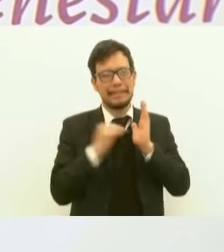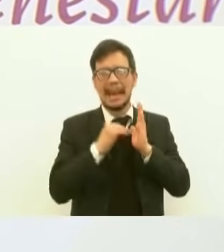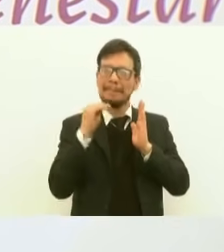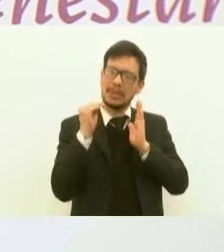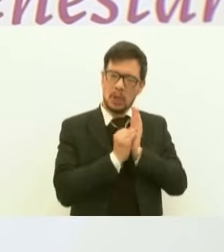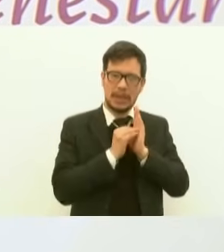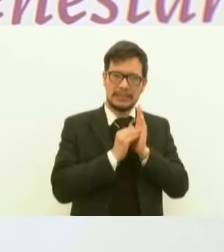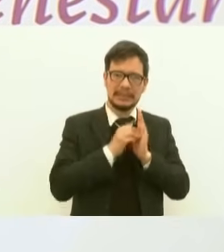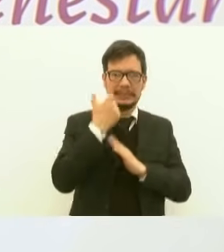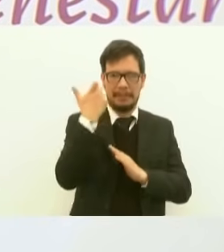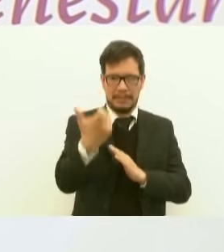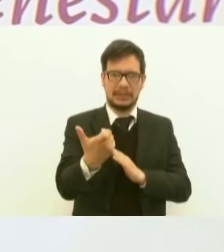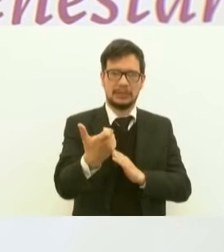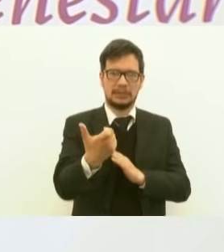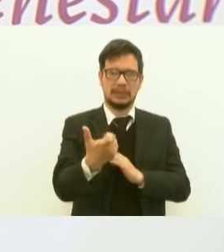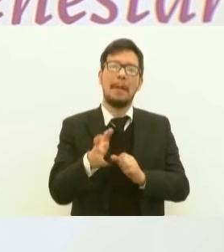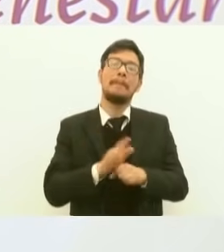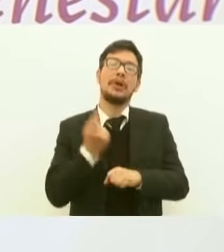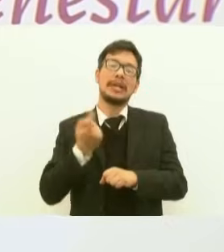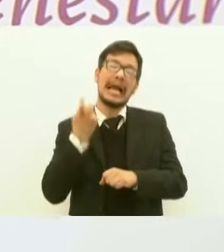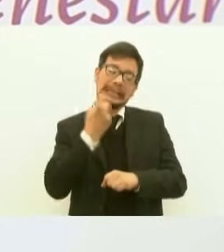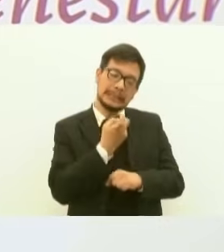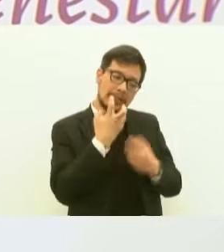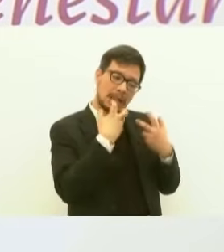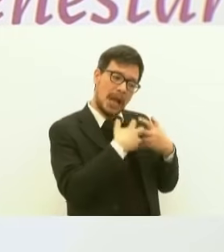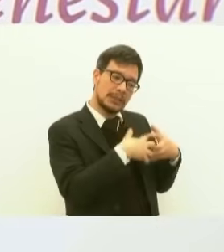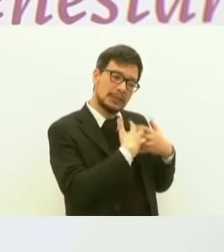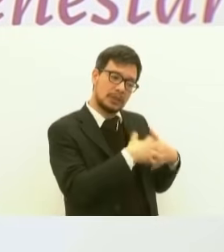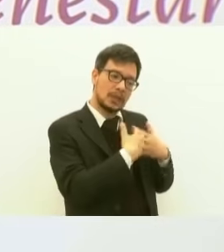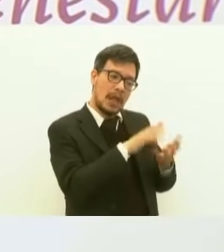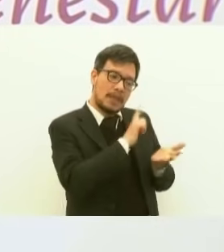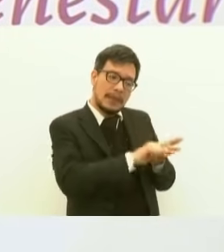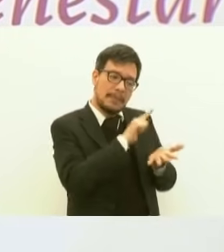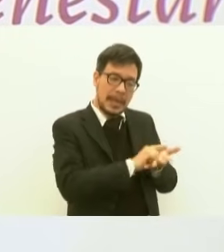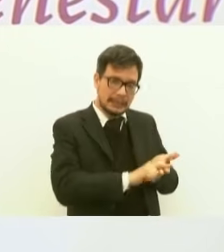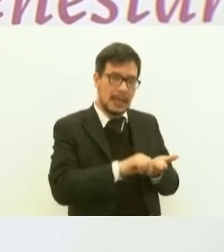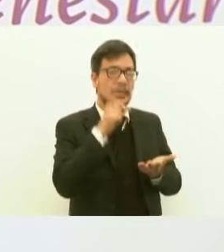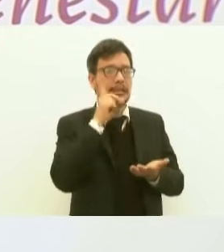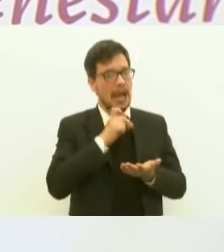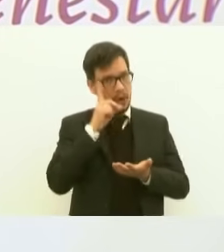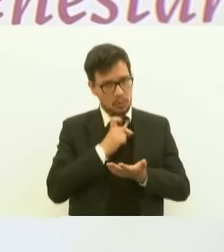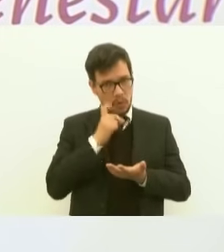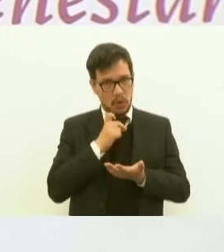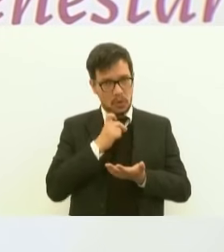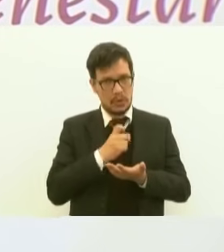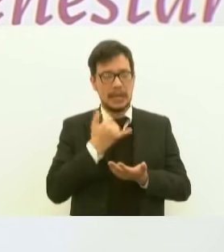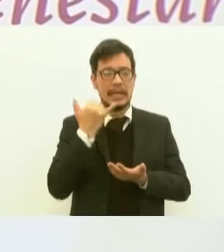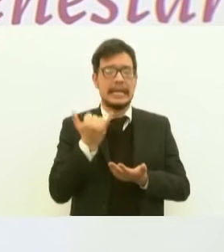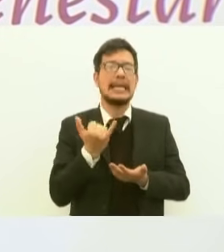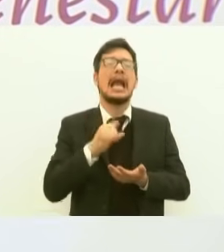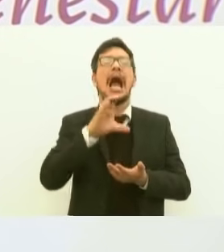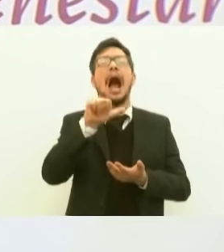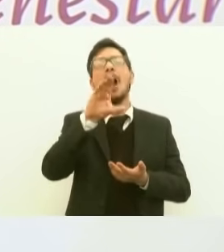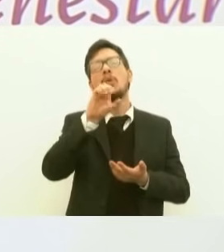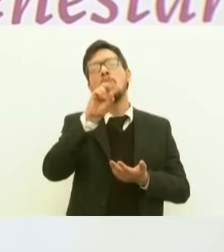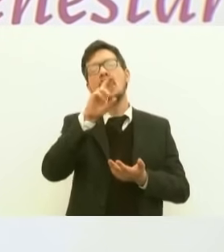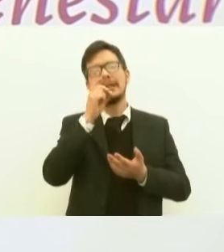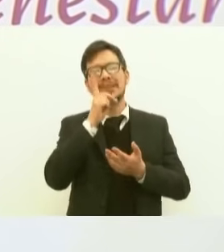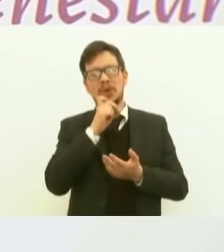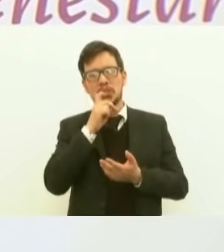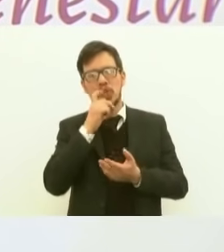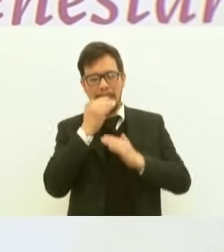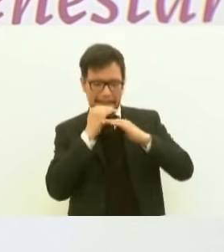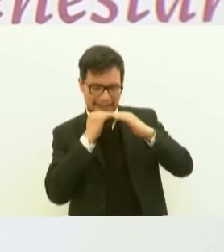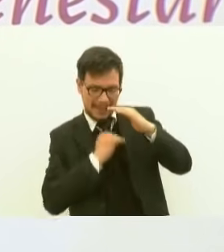porque es una planta de tratamiento y también un acueducto para